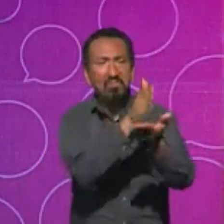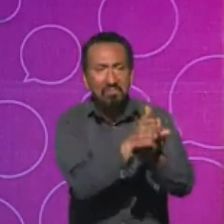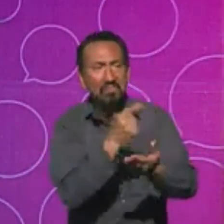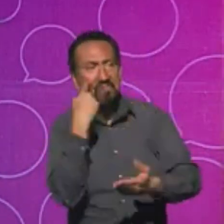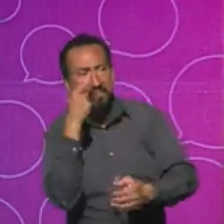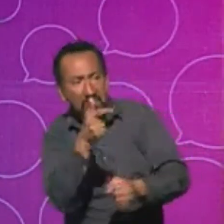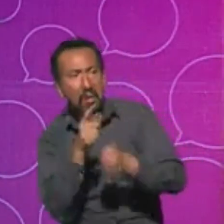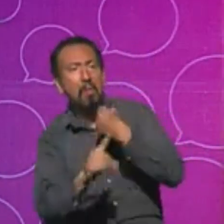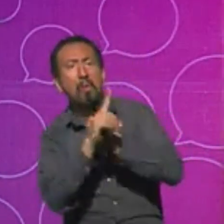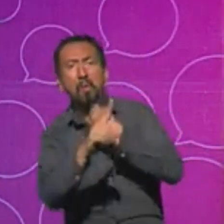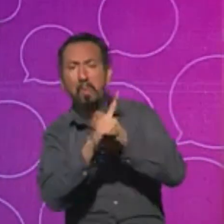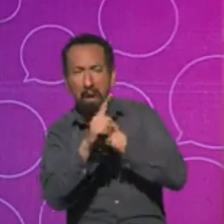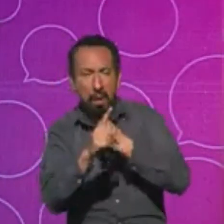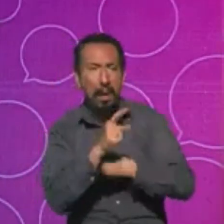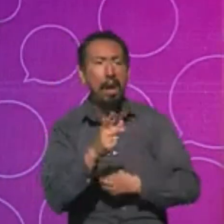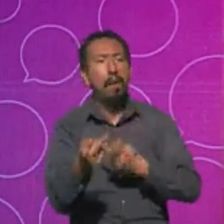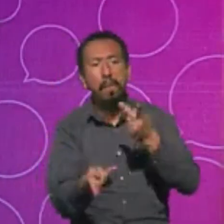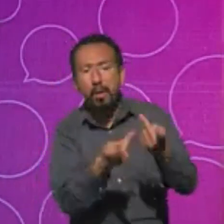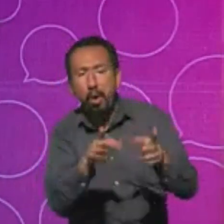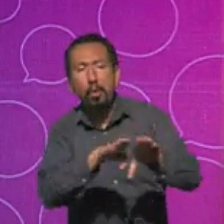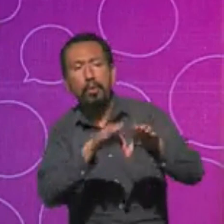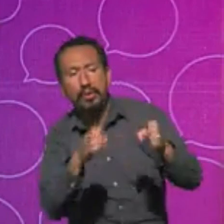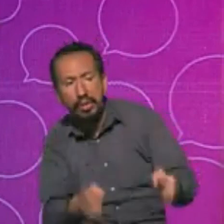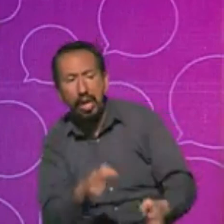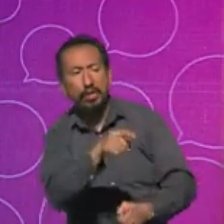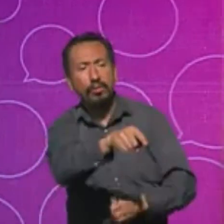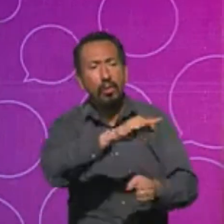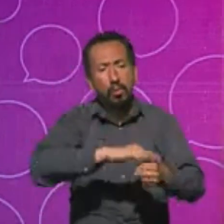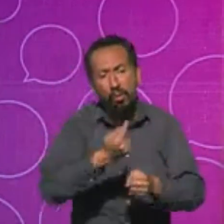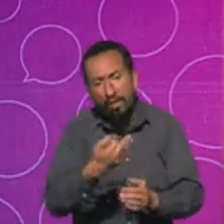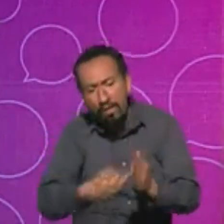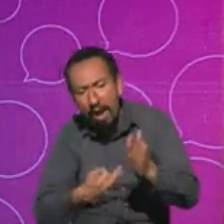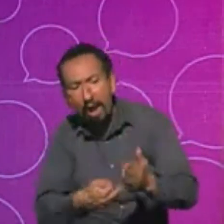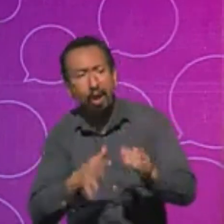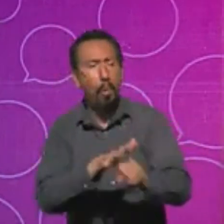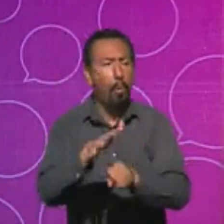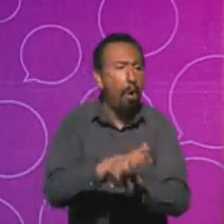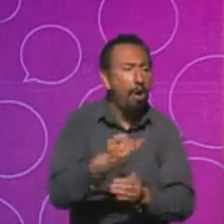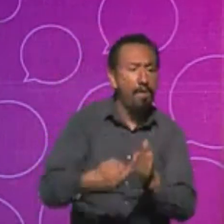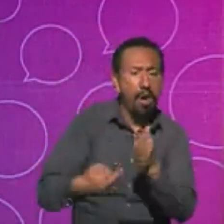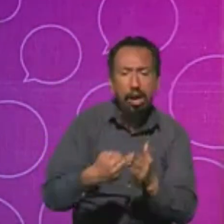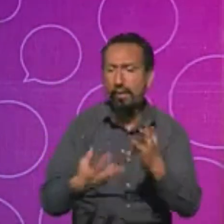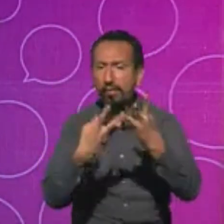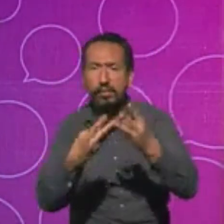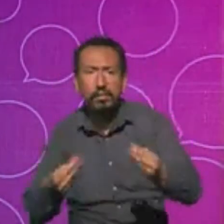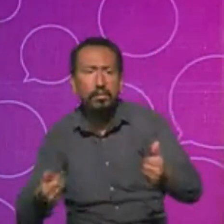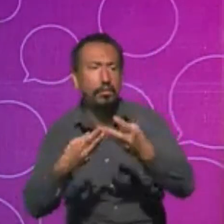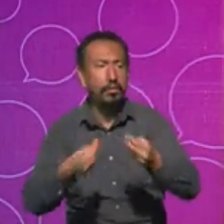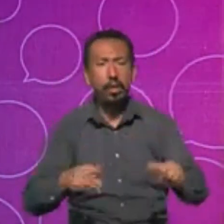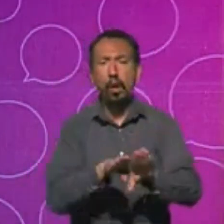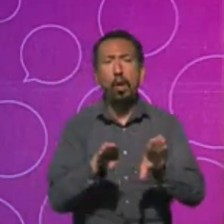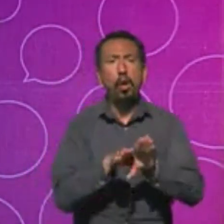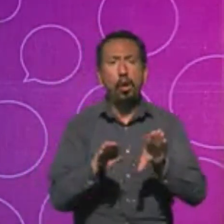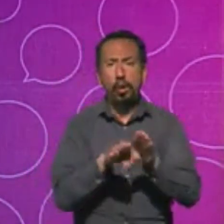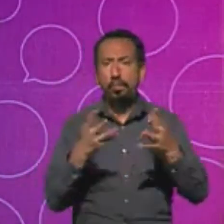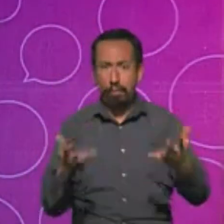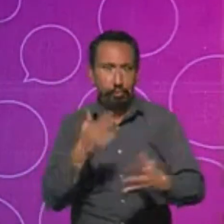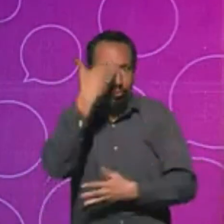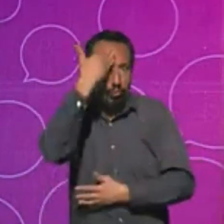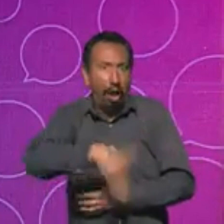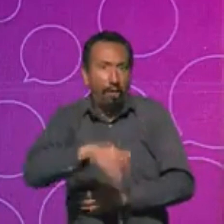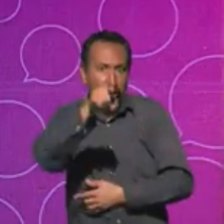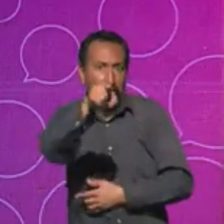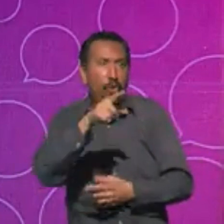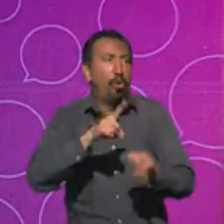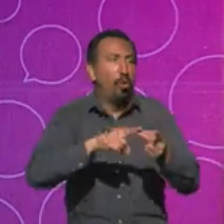el tema de raíz a preguntarle a la ciudadanía qué les falta y cómo hay que hacerle para mejorar ustedes saben quién es